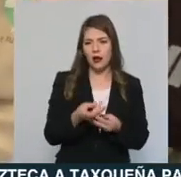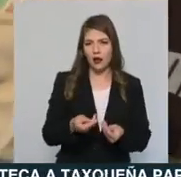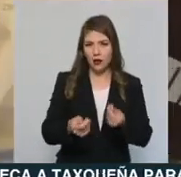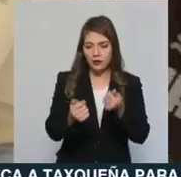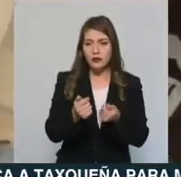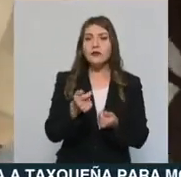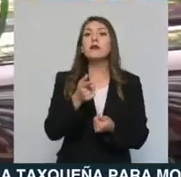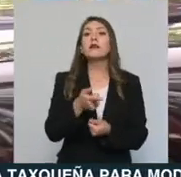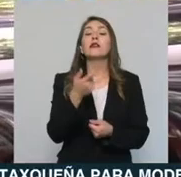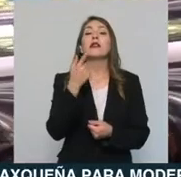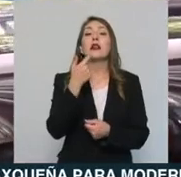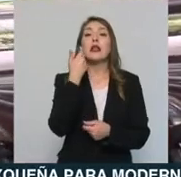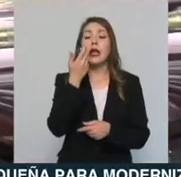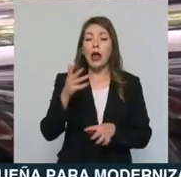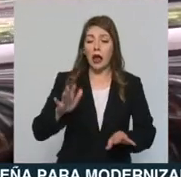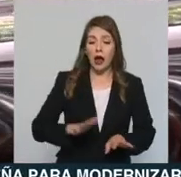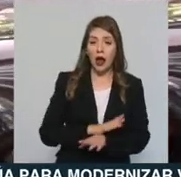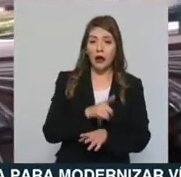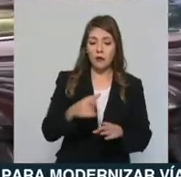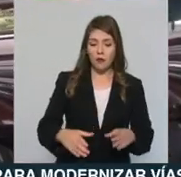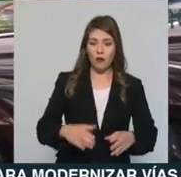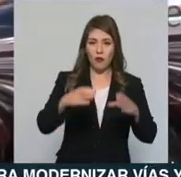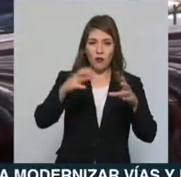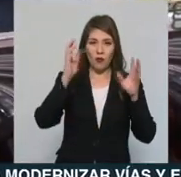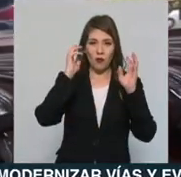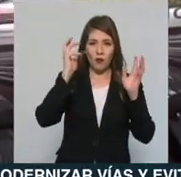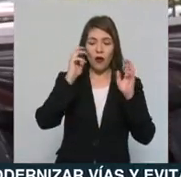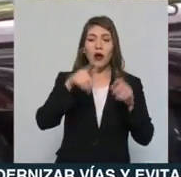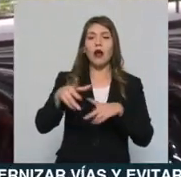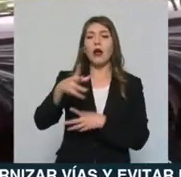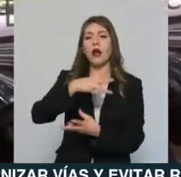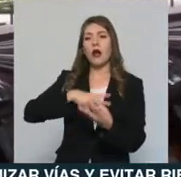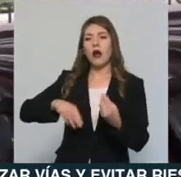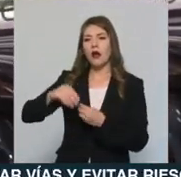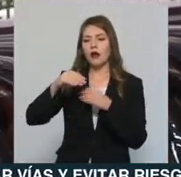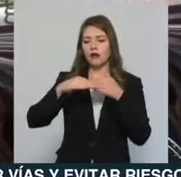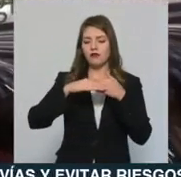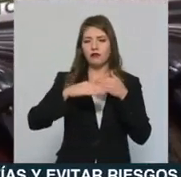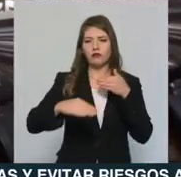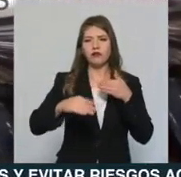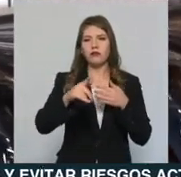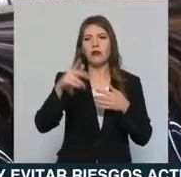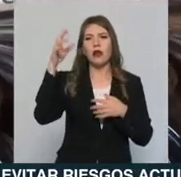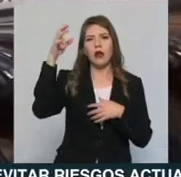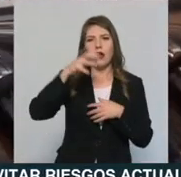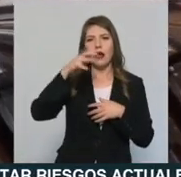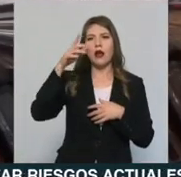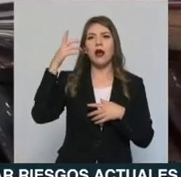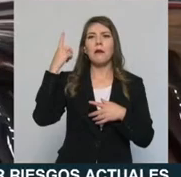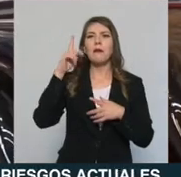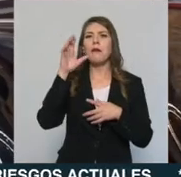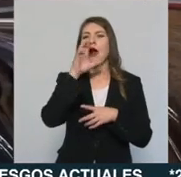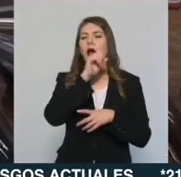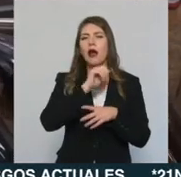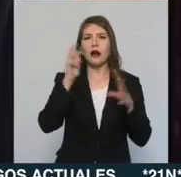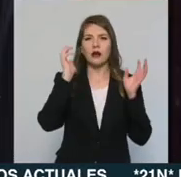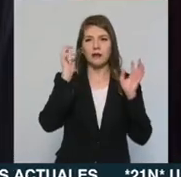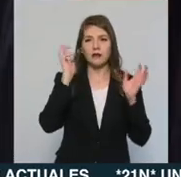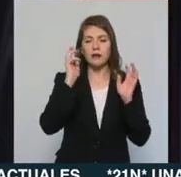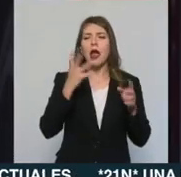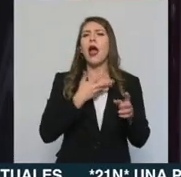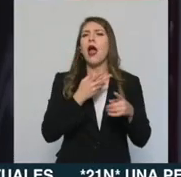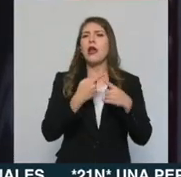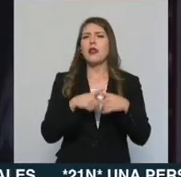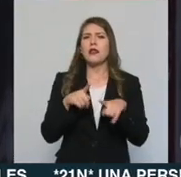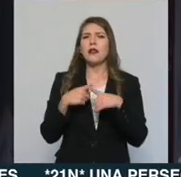boiler convencional con un calentador solar amigable con el ambiente y con el bolsillo. Los hay de diferentes capacidades para todo tamaño